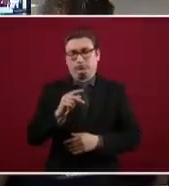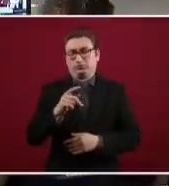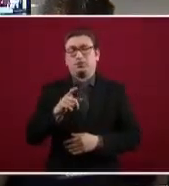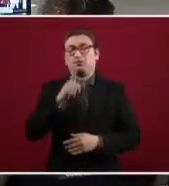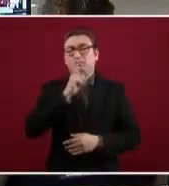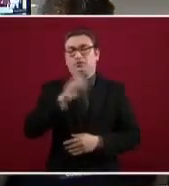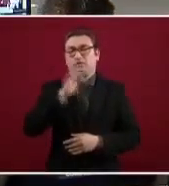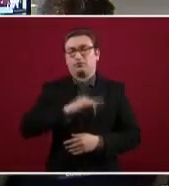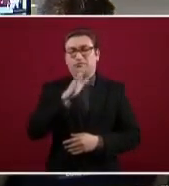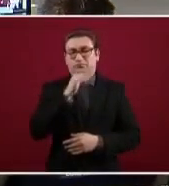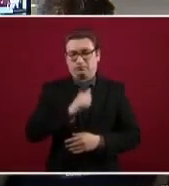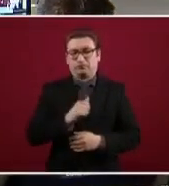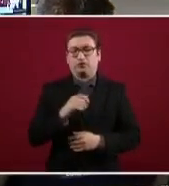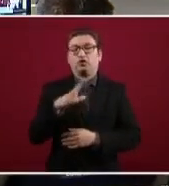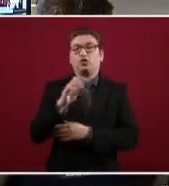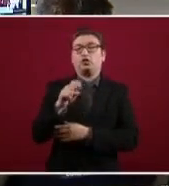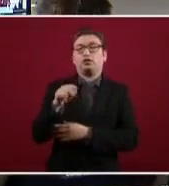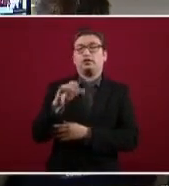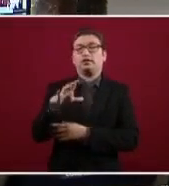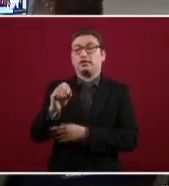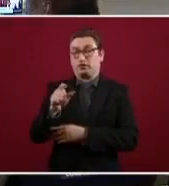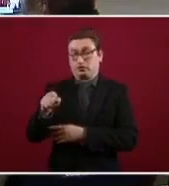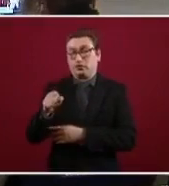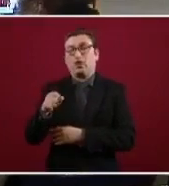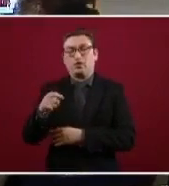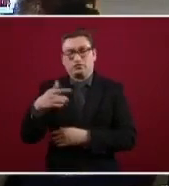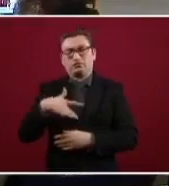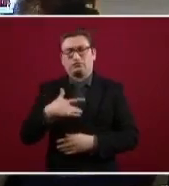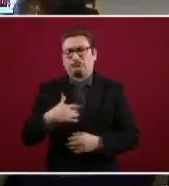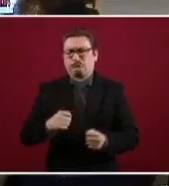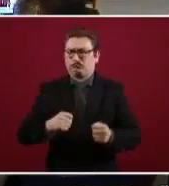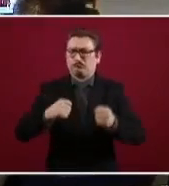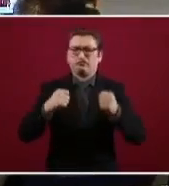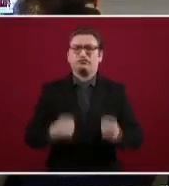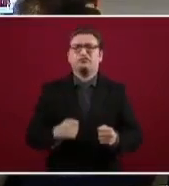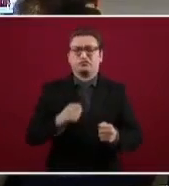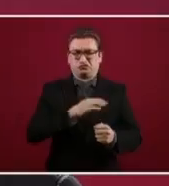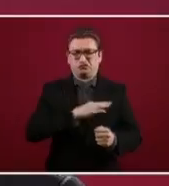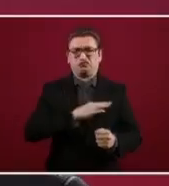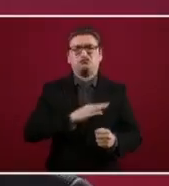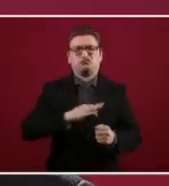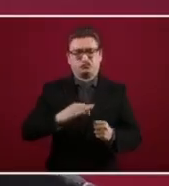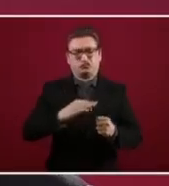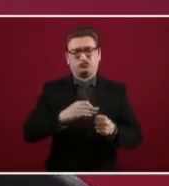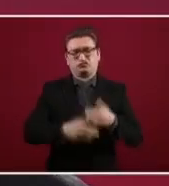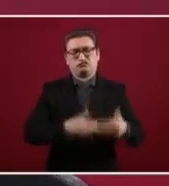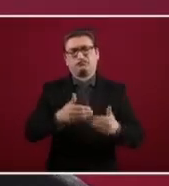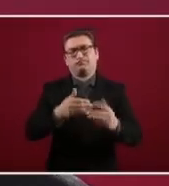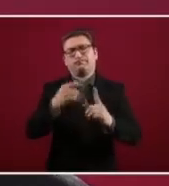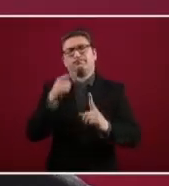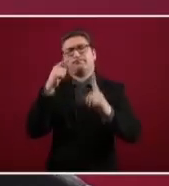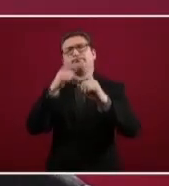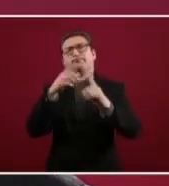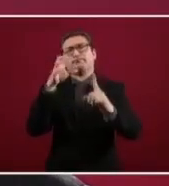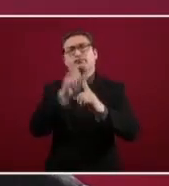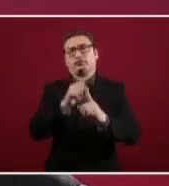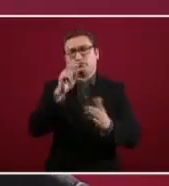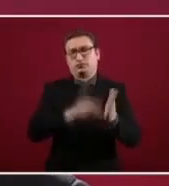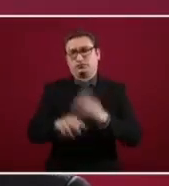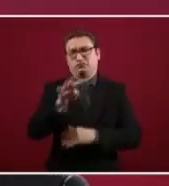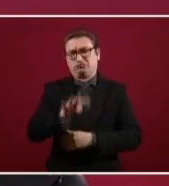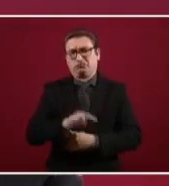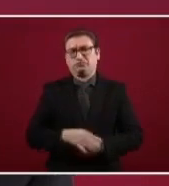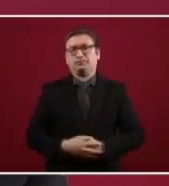concanaco está convencida de que hay las condiciones para alcanzar las metas planteadas en esta edición del buen